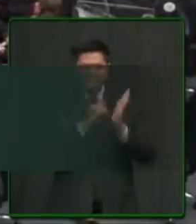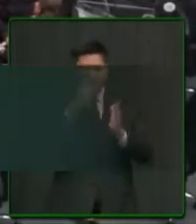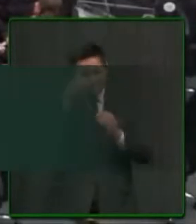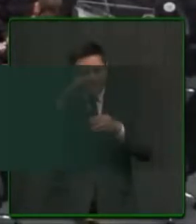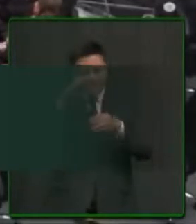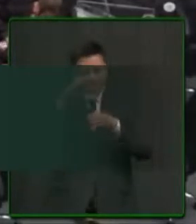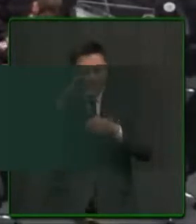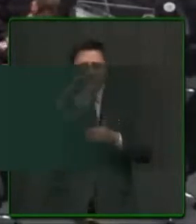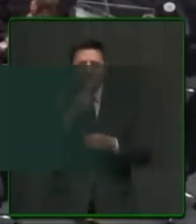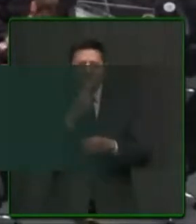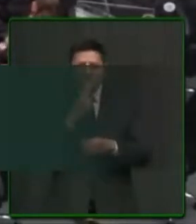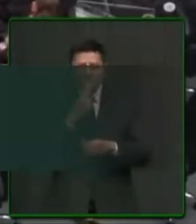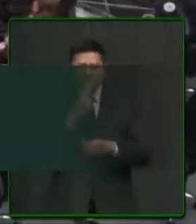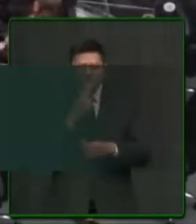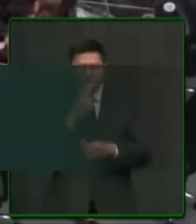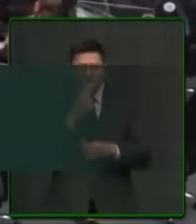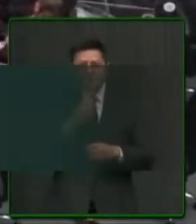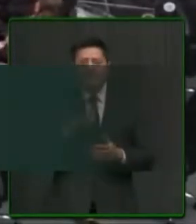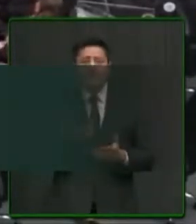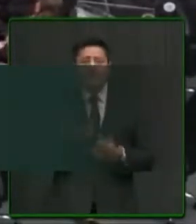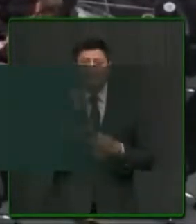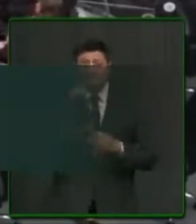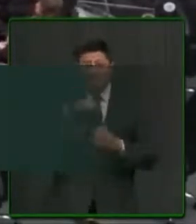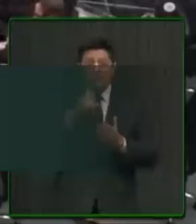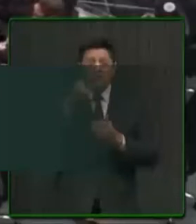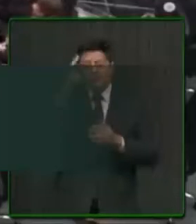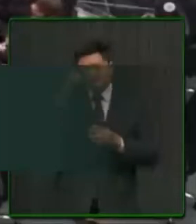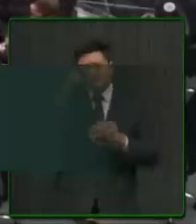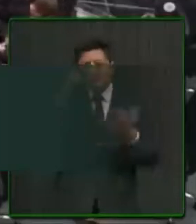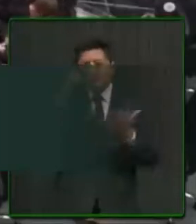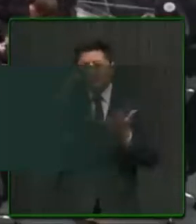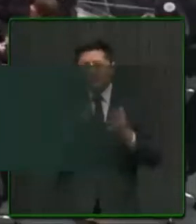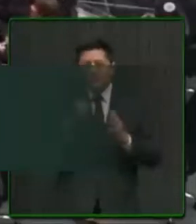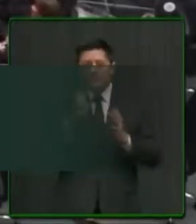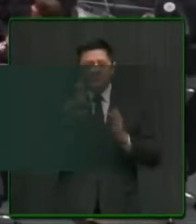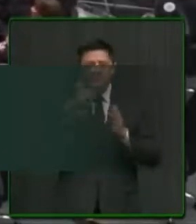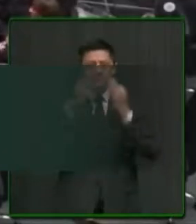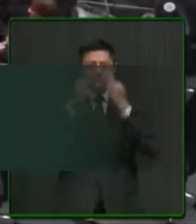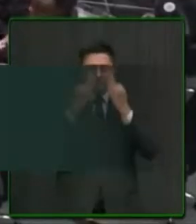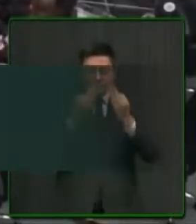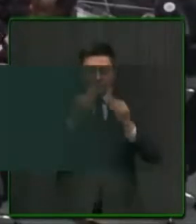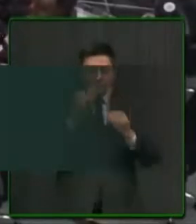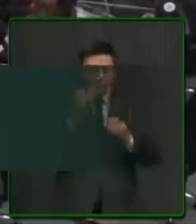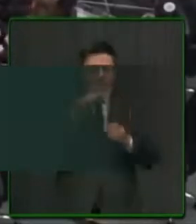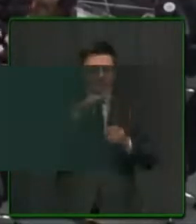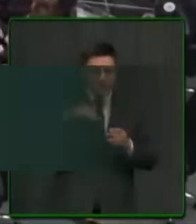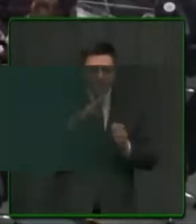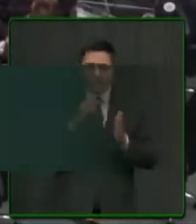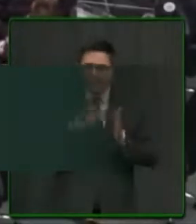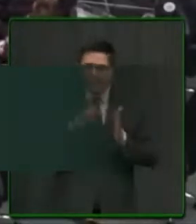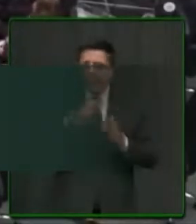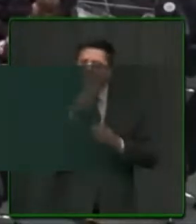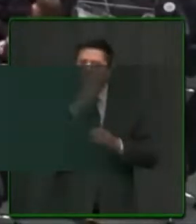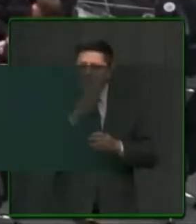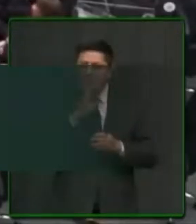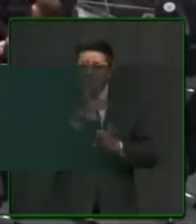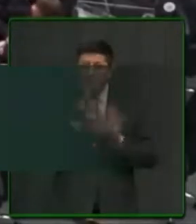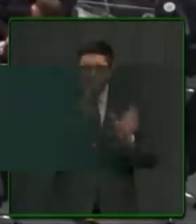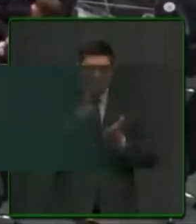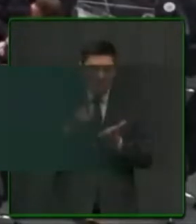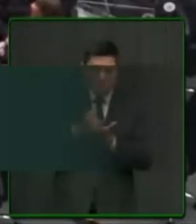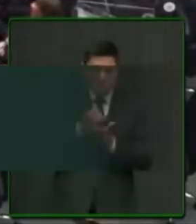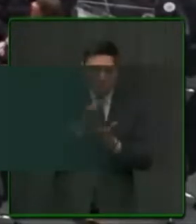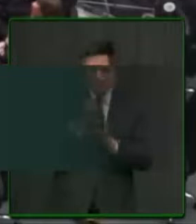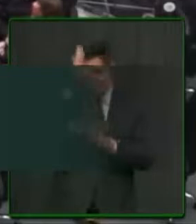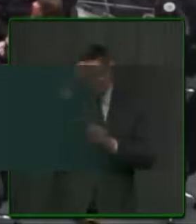hacia una reparación para las víctimas de discriminación, organizado por la Coordinación Temática de Diversidad, Igualdad e Inclusión Social del Grupo